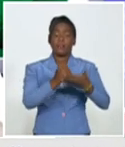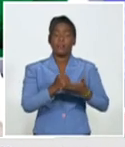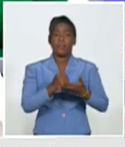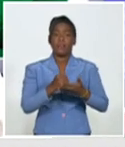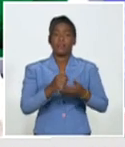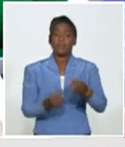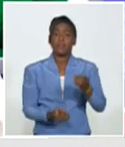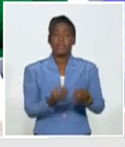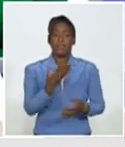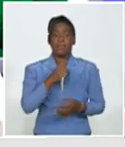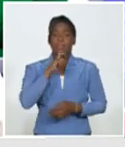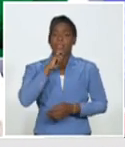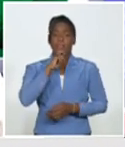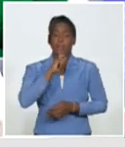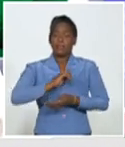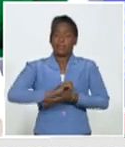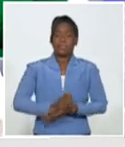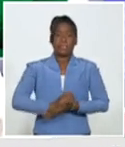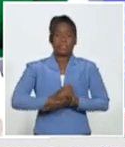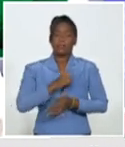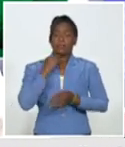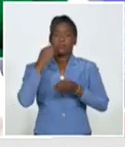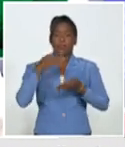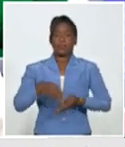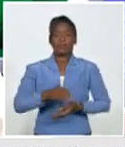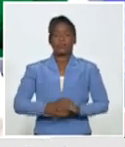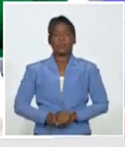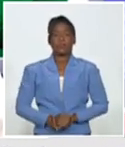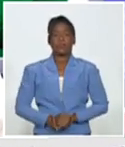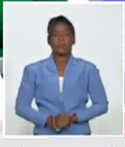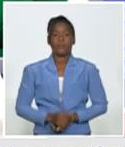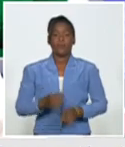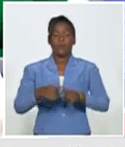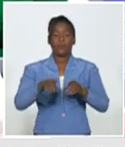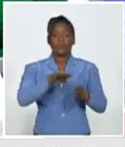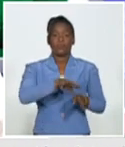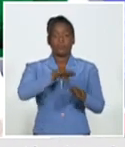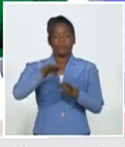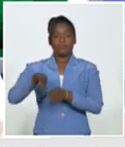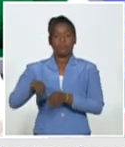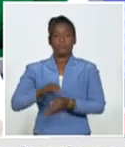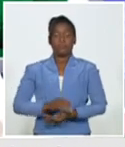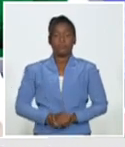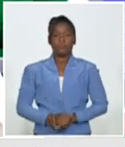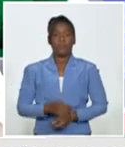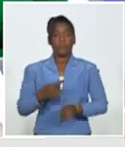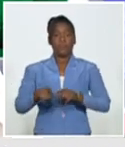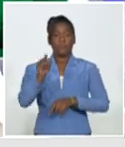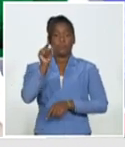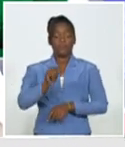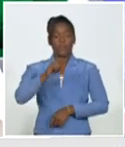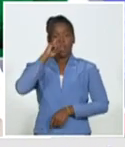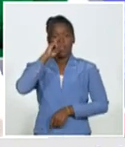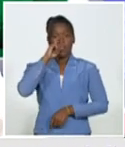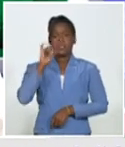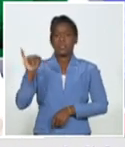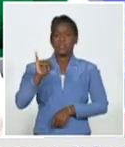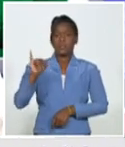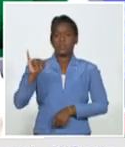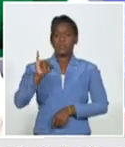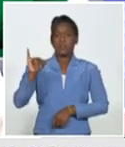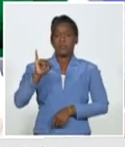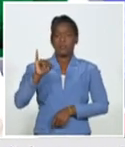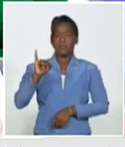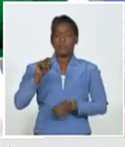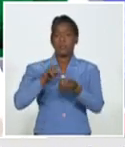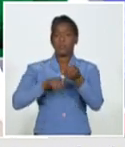Fallece un paciente, pudiéramos decir que también joven, 66 años de edad, de aquí de la provincia